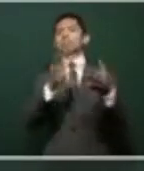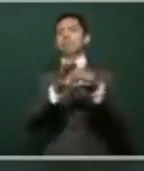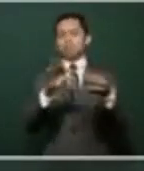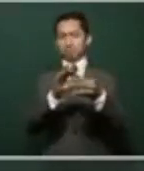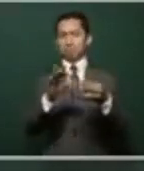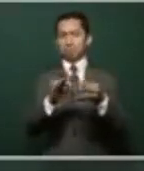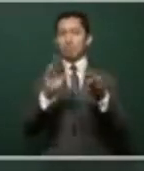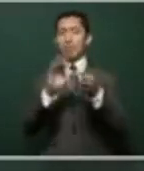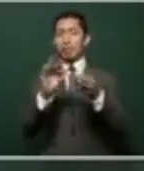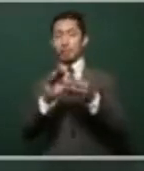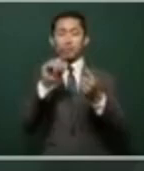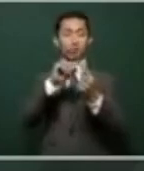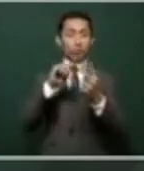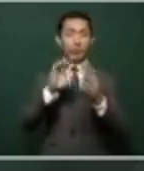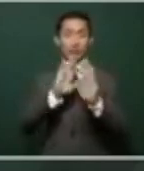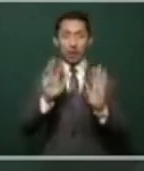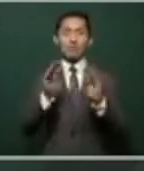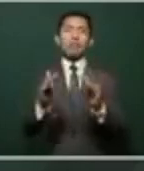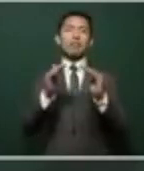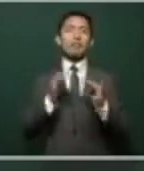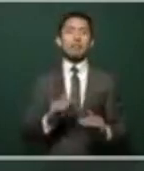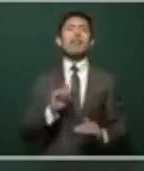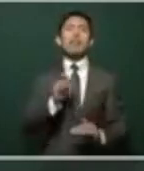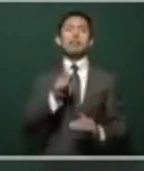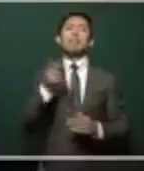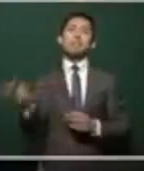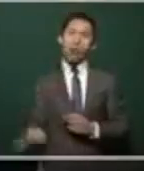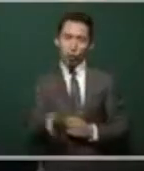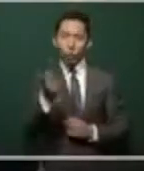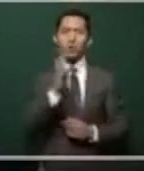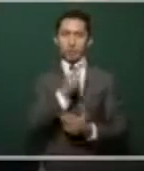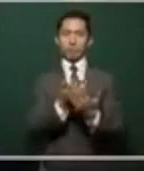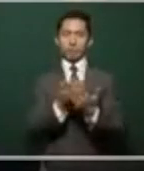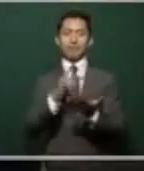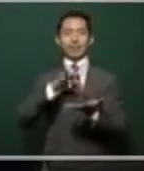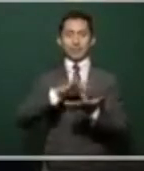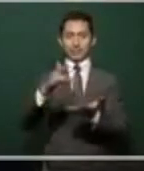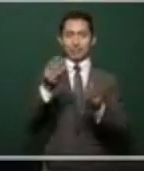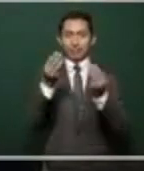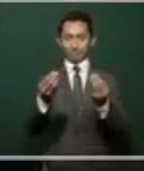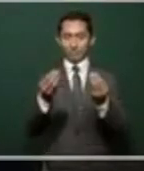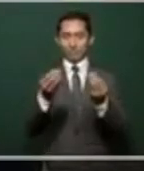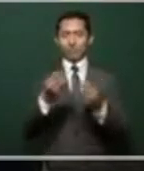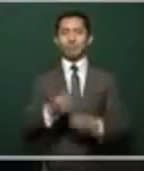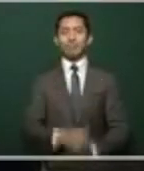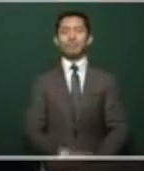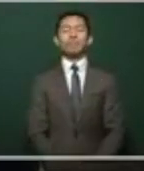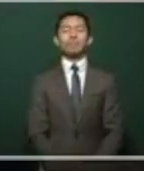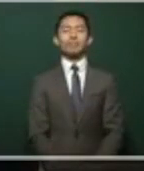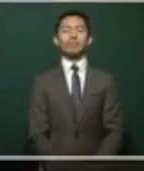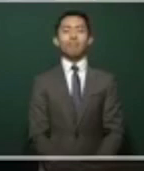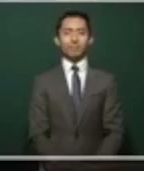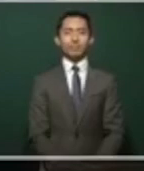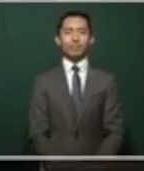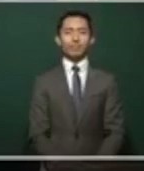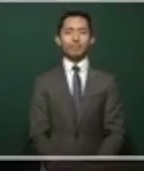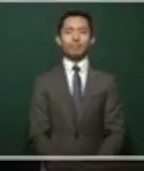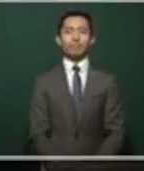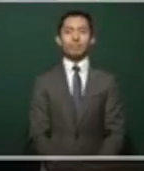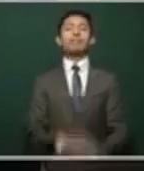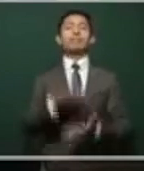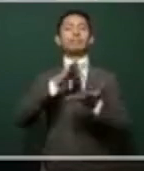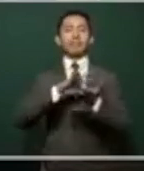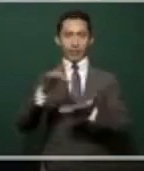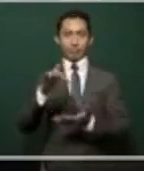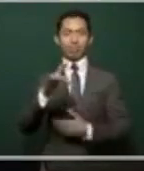abrimos para las preguntas y respuestas. Muchas gracias. Gobernador. Gracias, señor